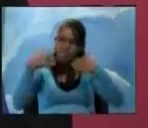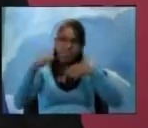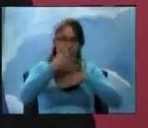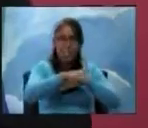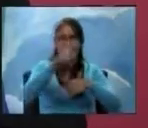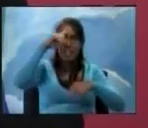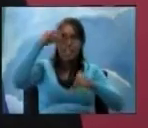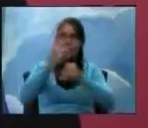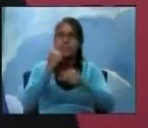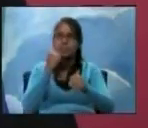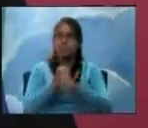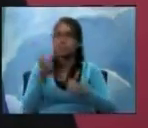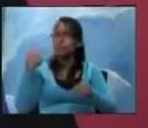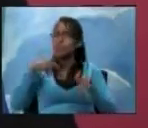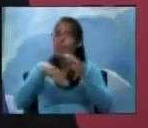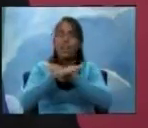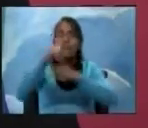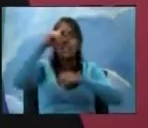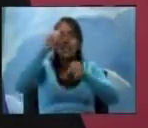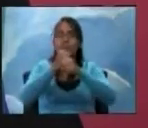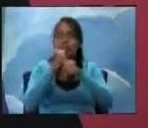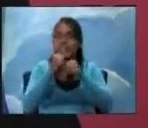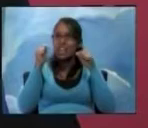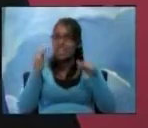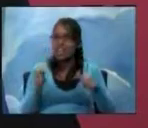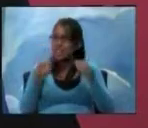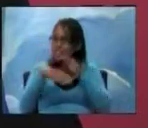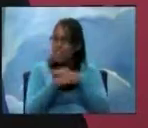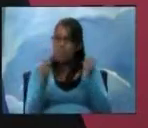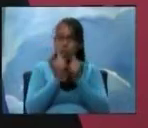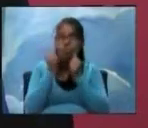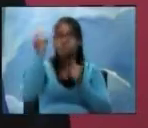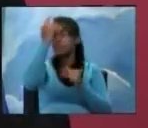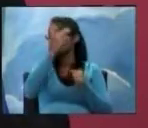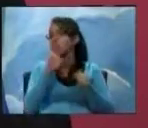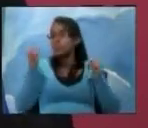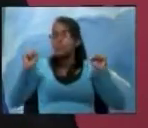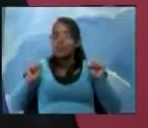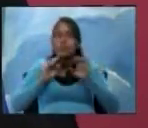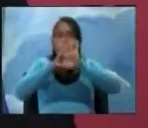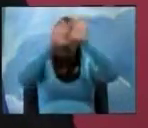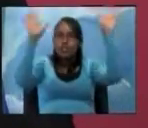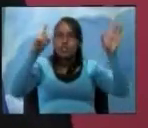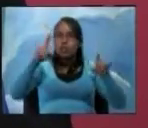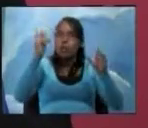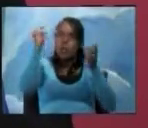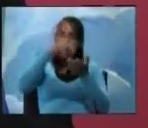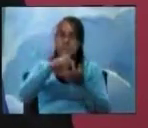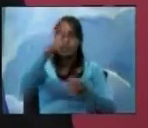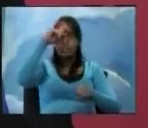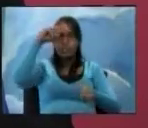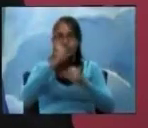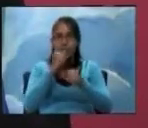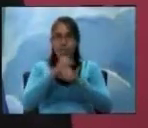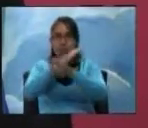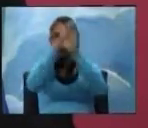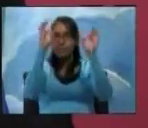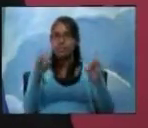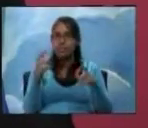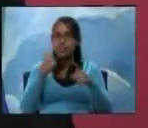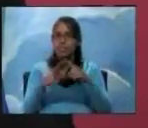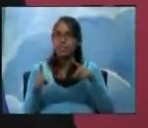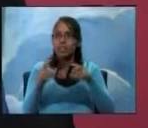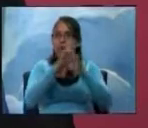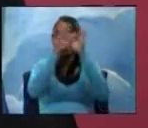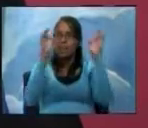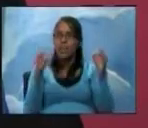el trabajo. Ay, que tengo que ir a trabajar de aquí. Usted sale con un rostro resplandeciente. Usted va a llegar a su trabajo de una manera diferente, de